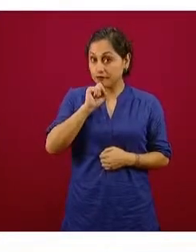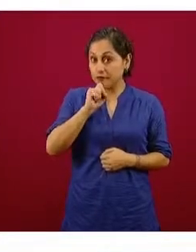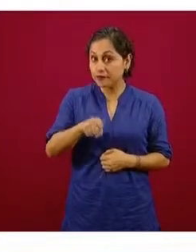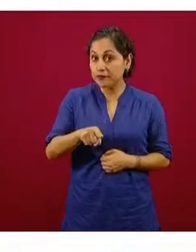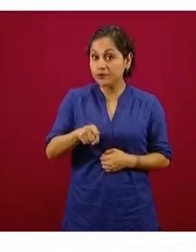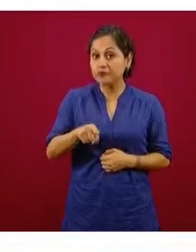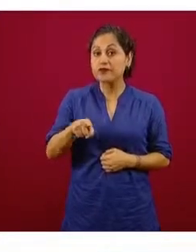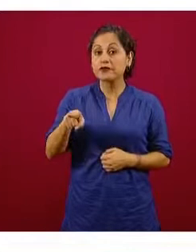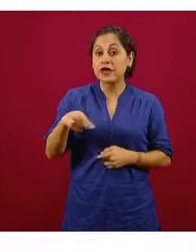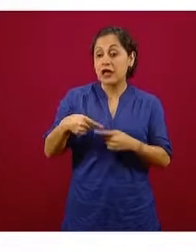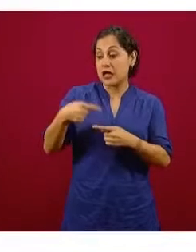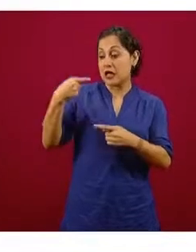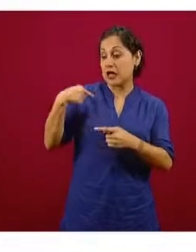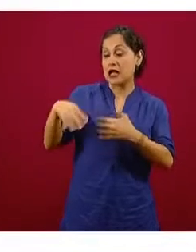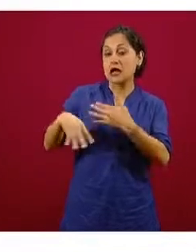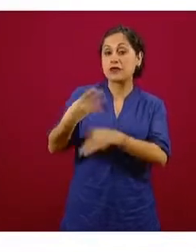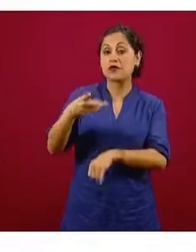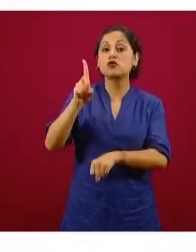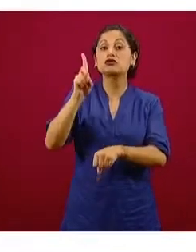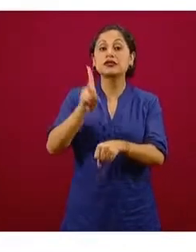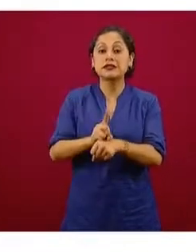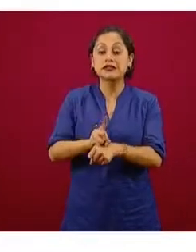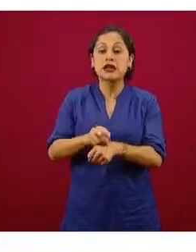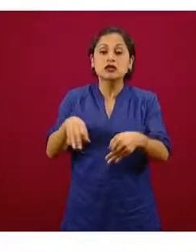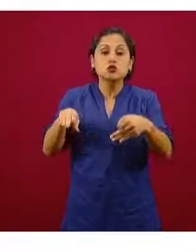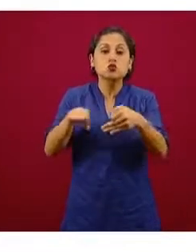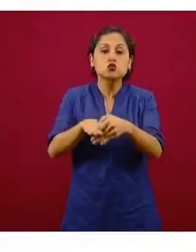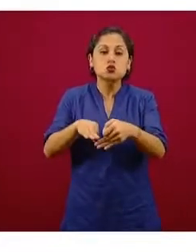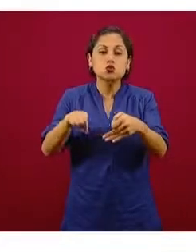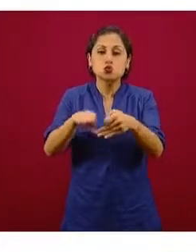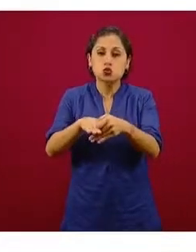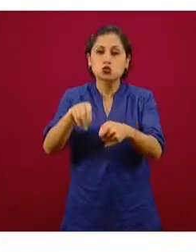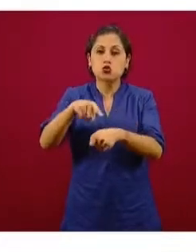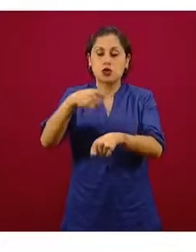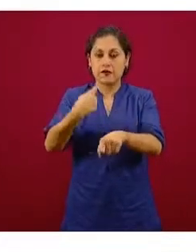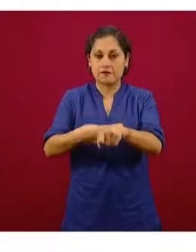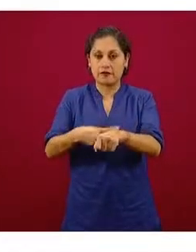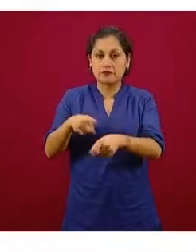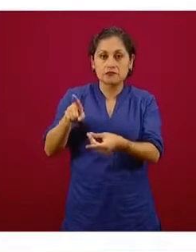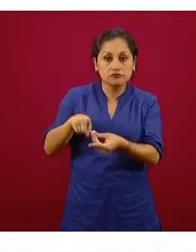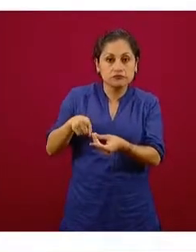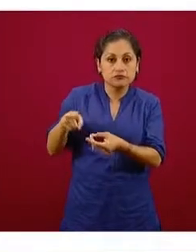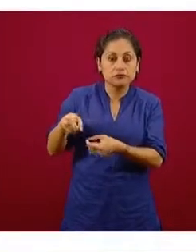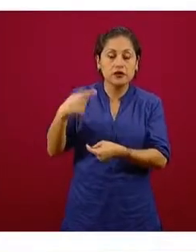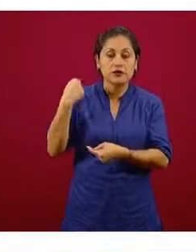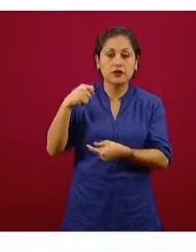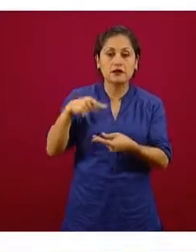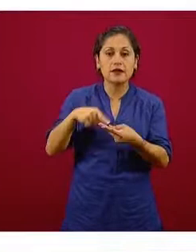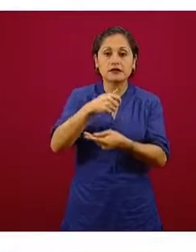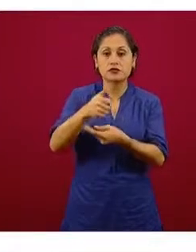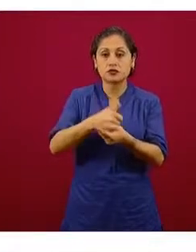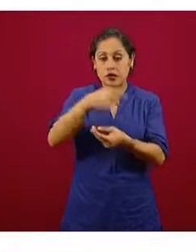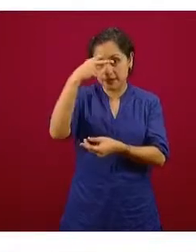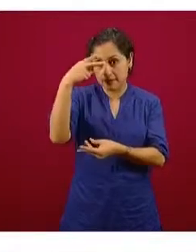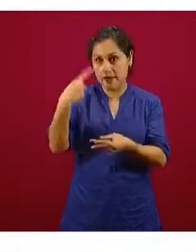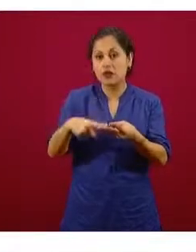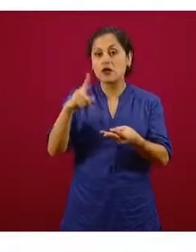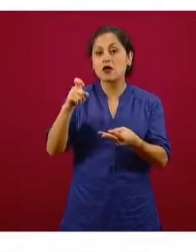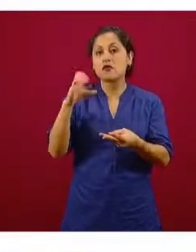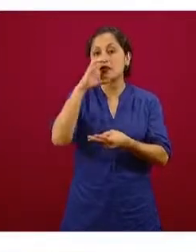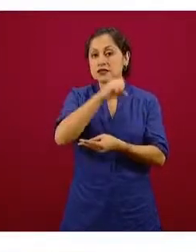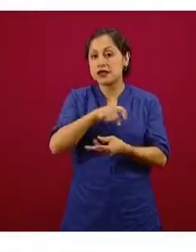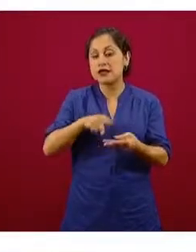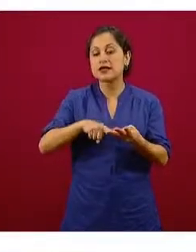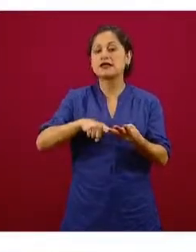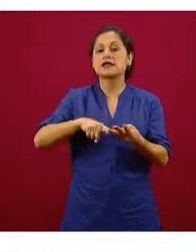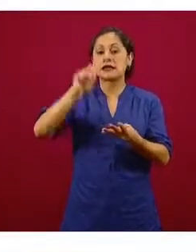últimos 14 días, es decir, de la epidemia activa. Aquí está Tabasco, la Ciudad de México, Aguascalientes, Sinaloa y Baja California